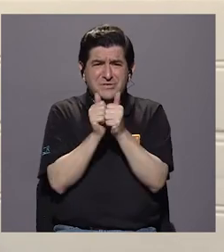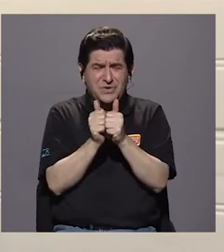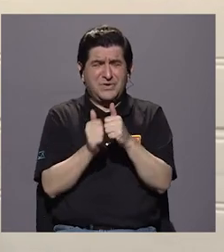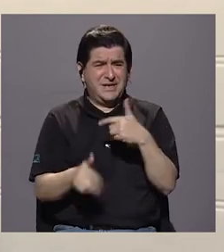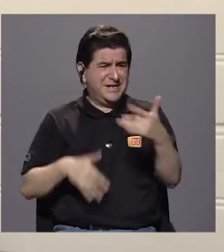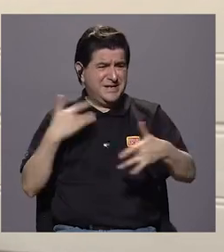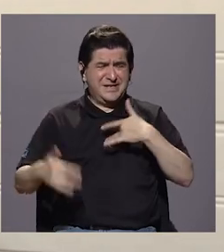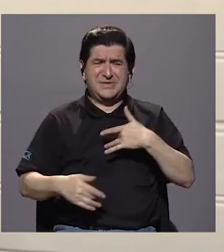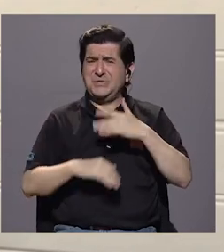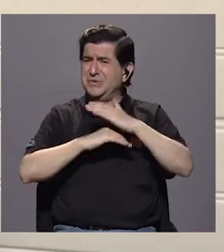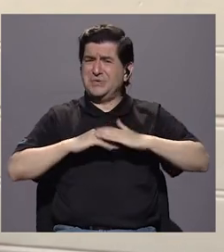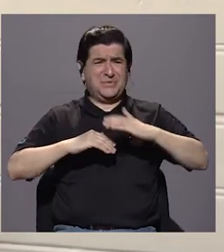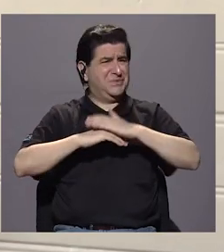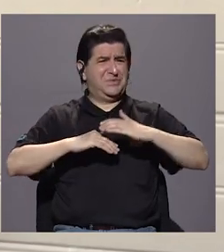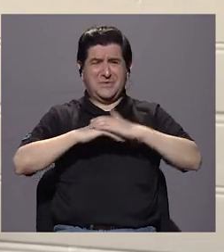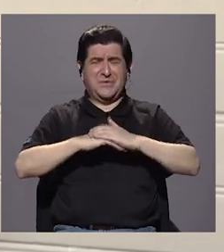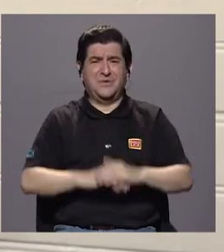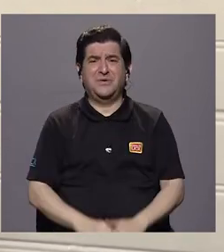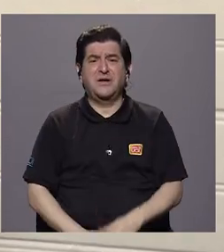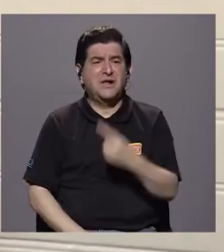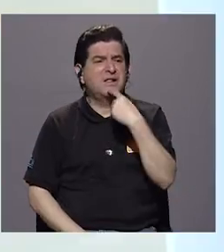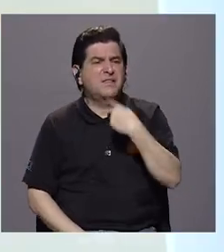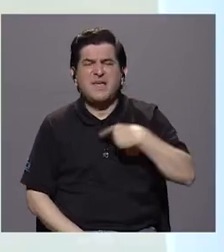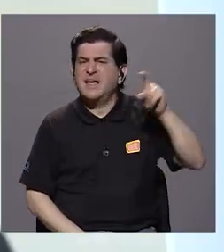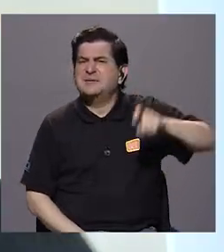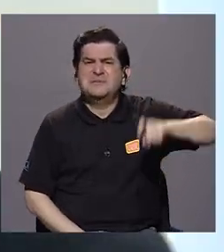cómoda. Dime lo que me tengas que decir.